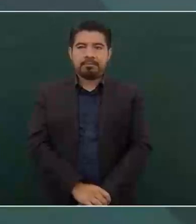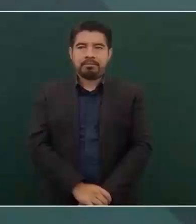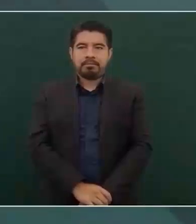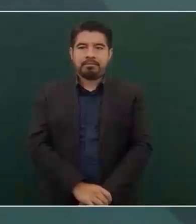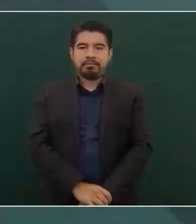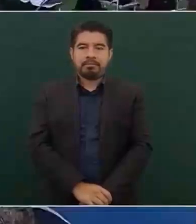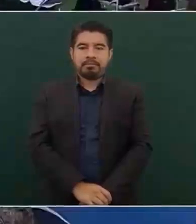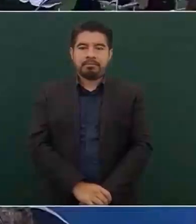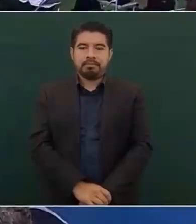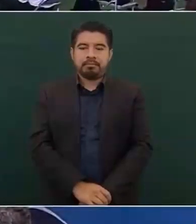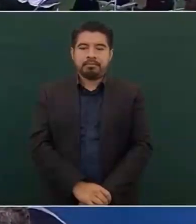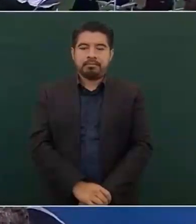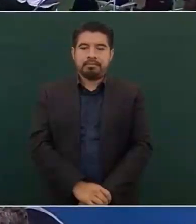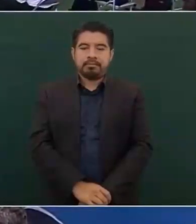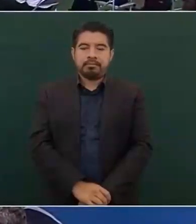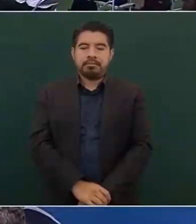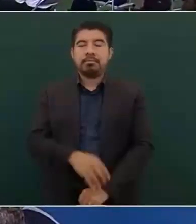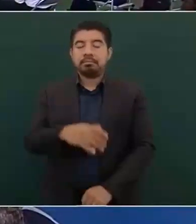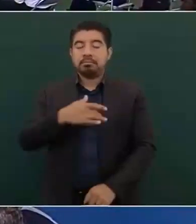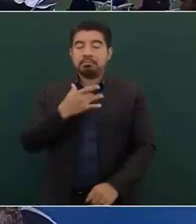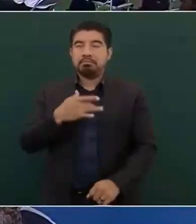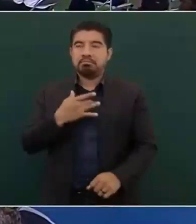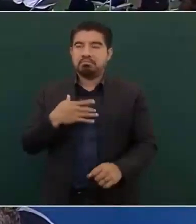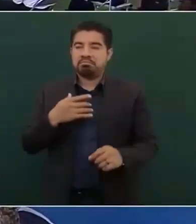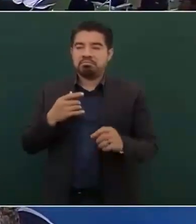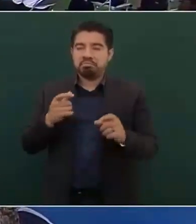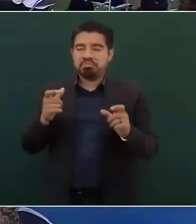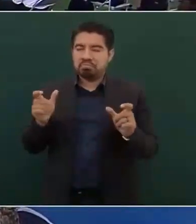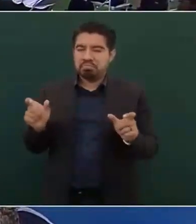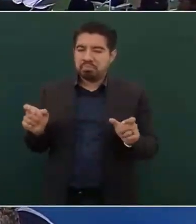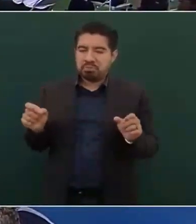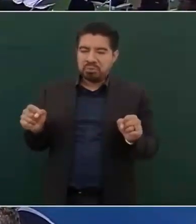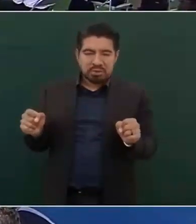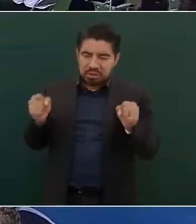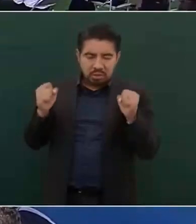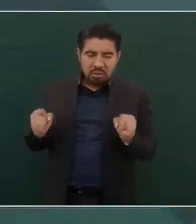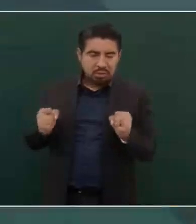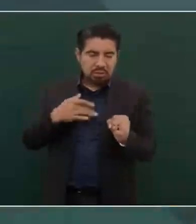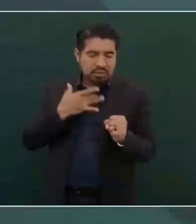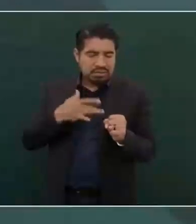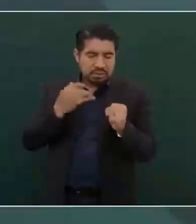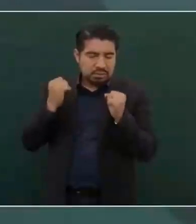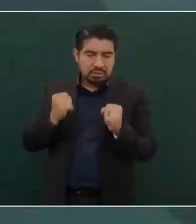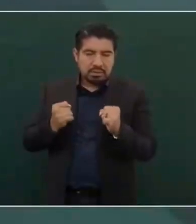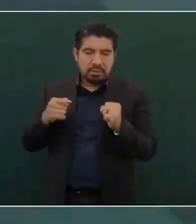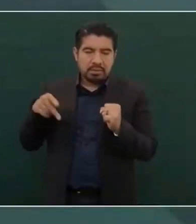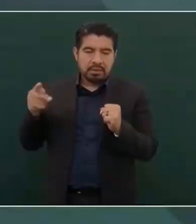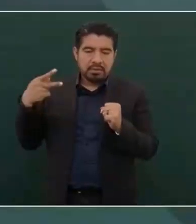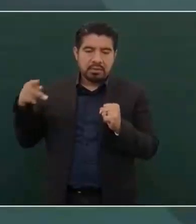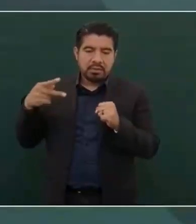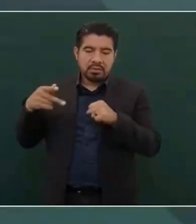Yo no estoy seguro, pero en la marcha que hicieron los